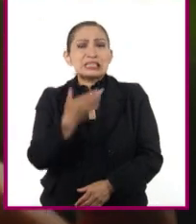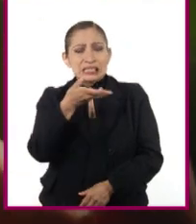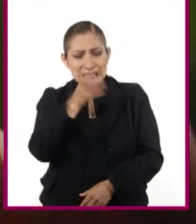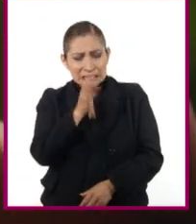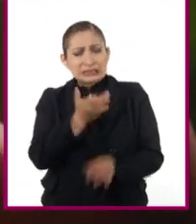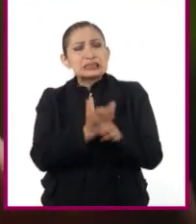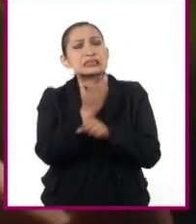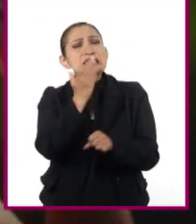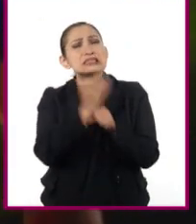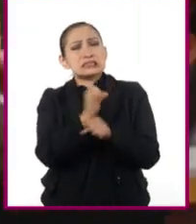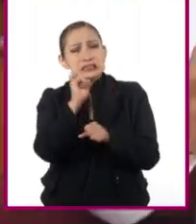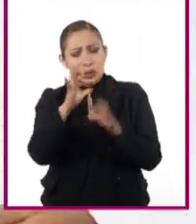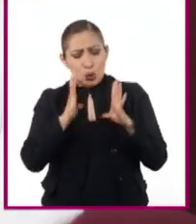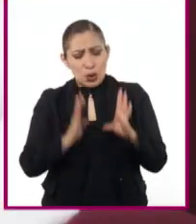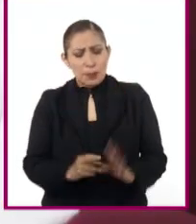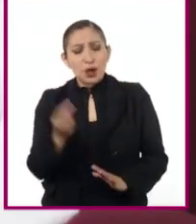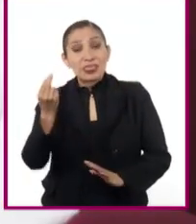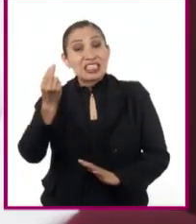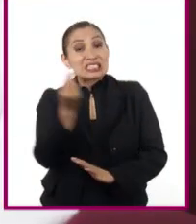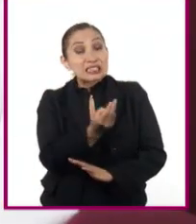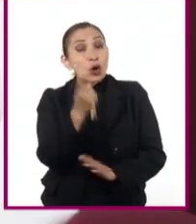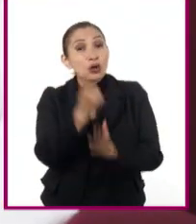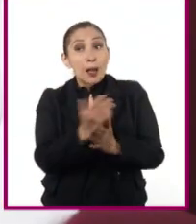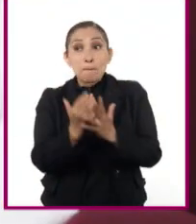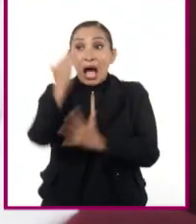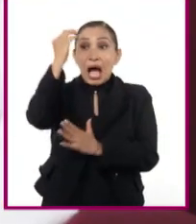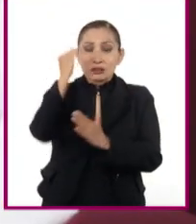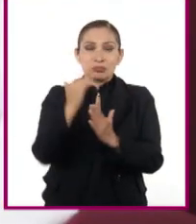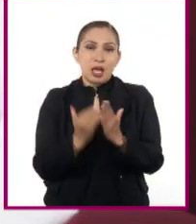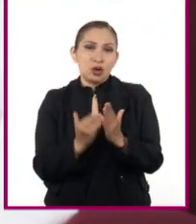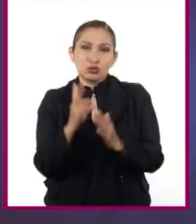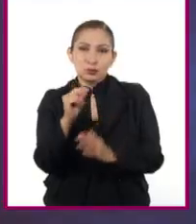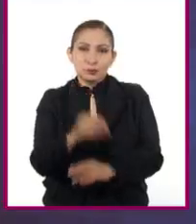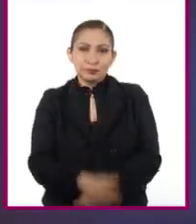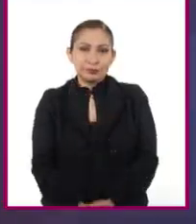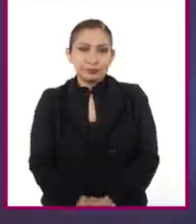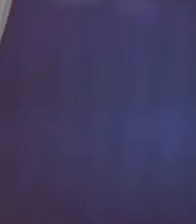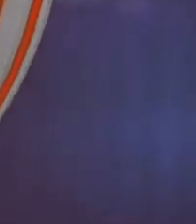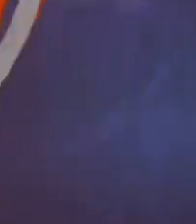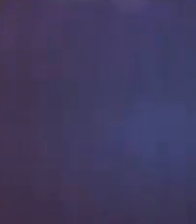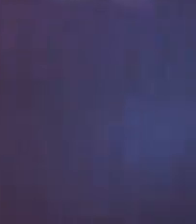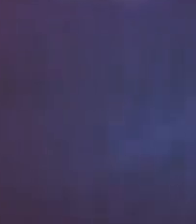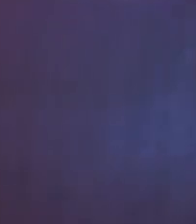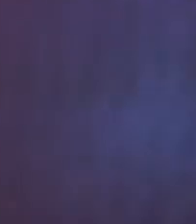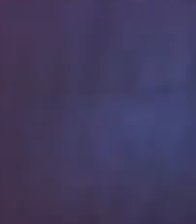bien si tomas lo que necesitas, exactamente lo que necesitas, ni más ni menos.